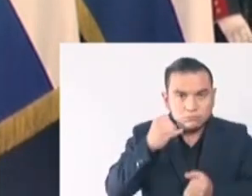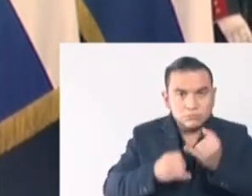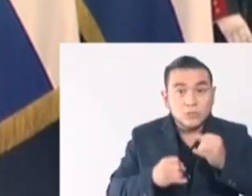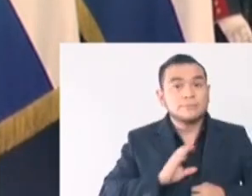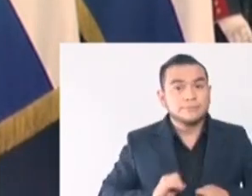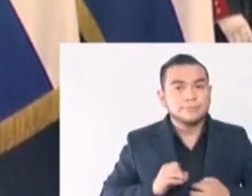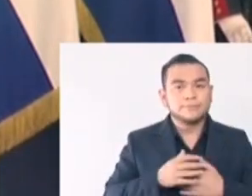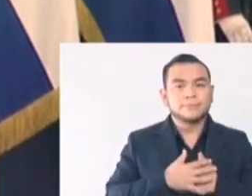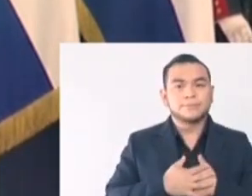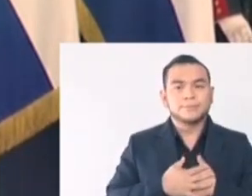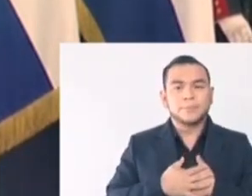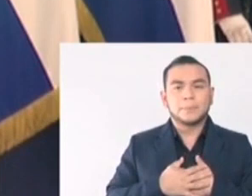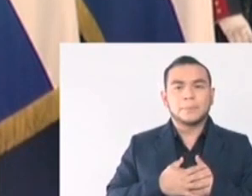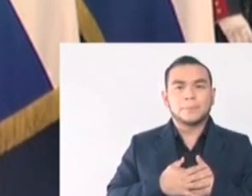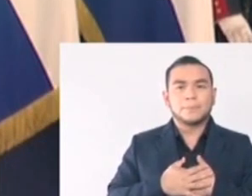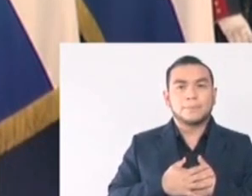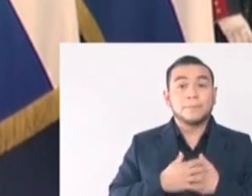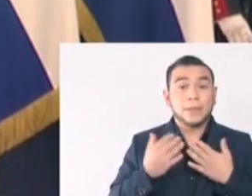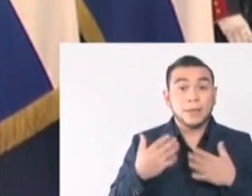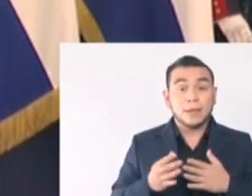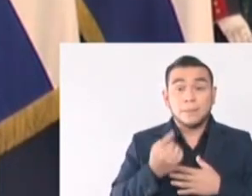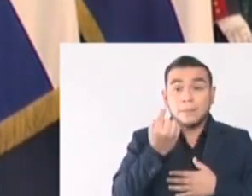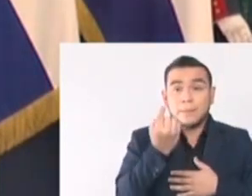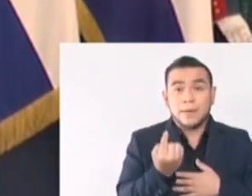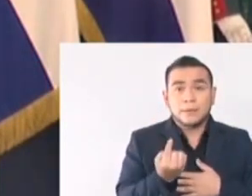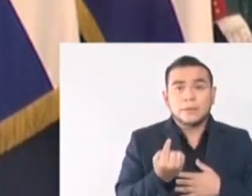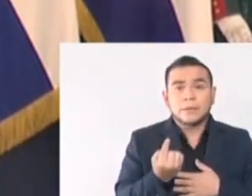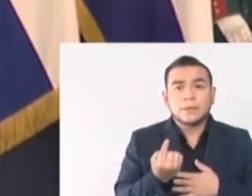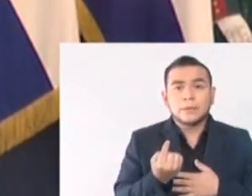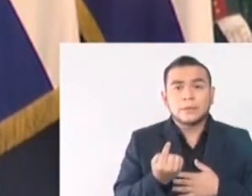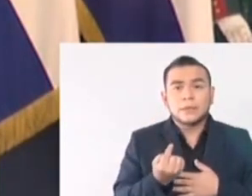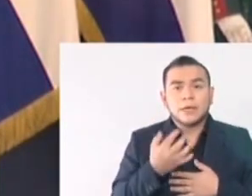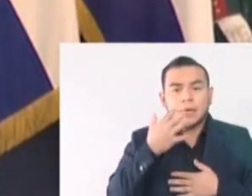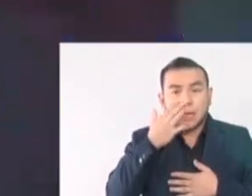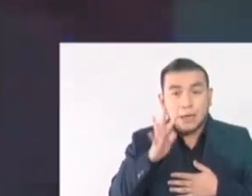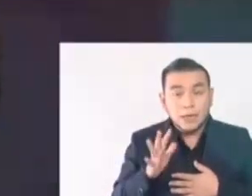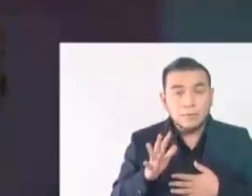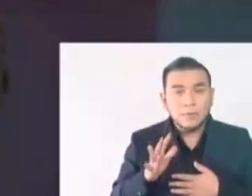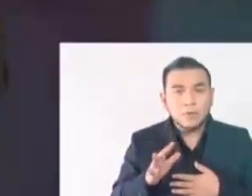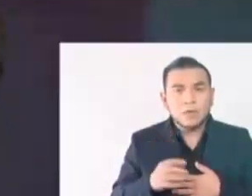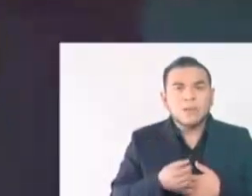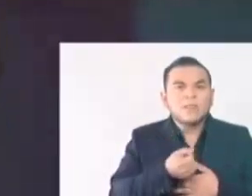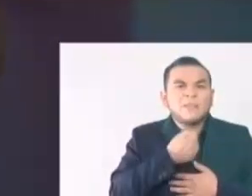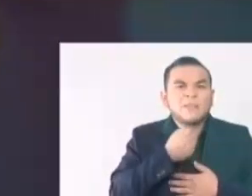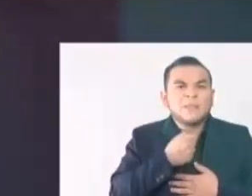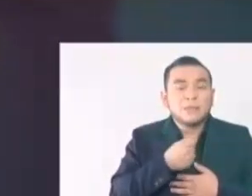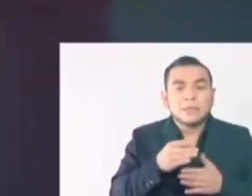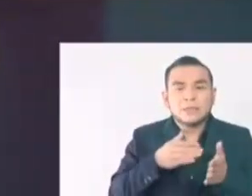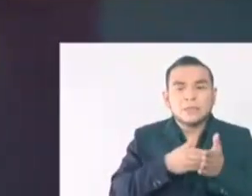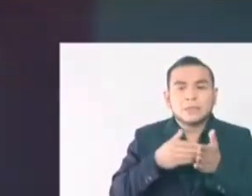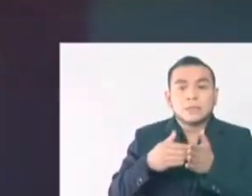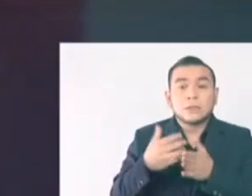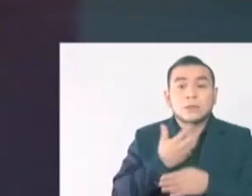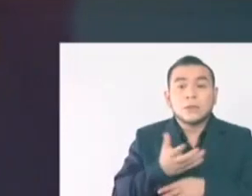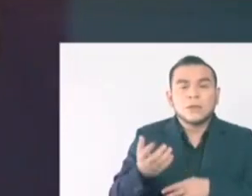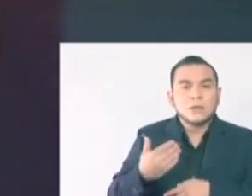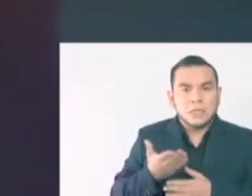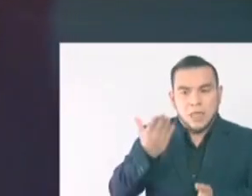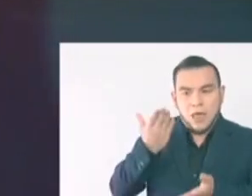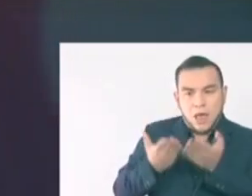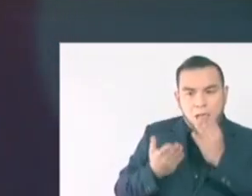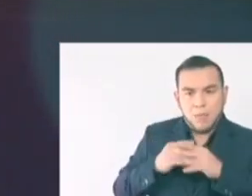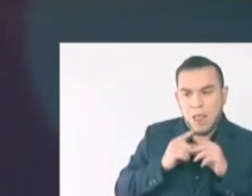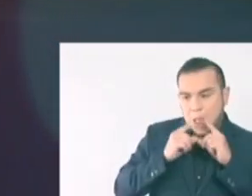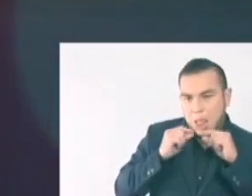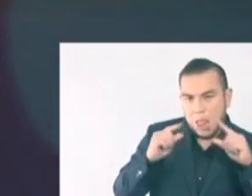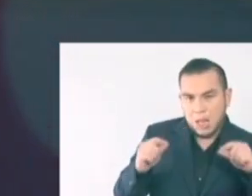Salvador. Hay algunos titulares también. Algunos medios, ya que aquí se empezó a regar el rumor de que la vacuna solo